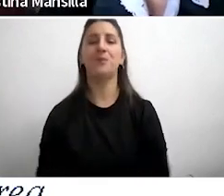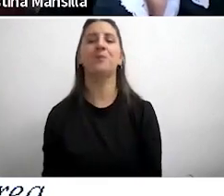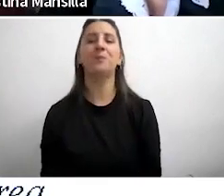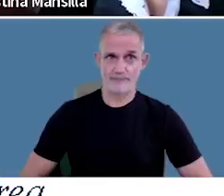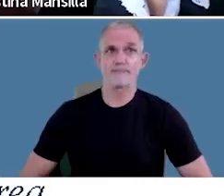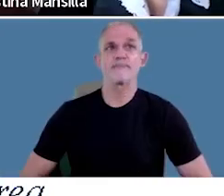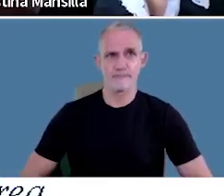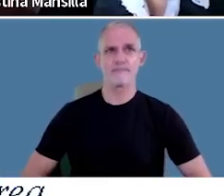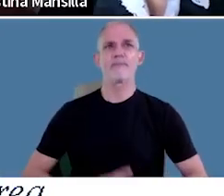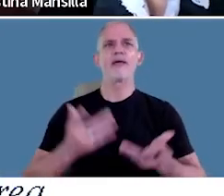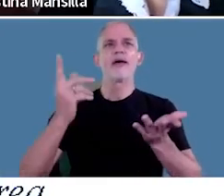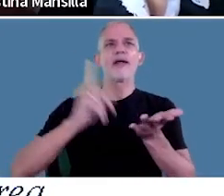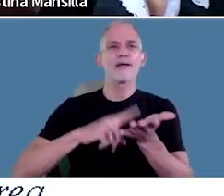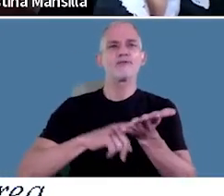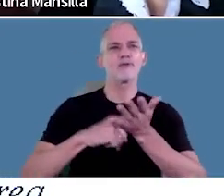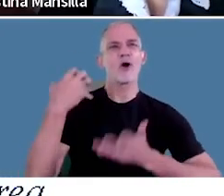La Resolución General